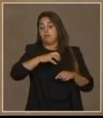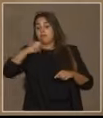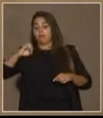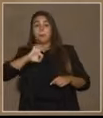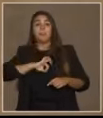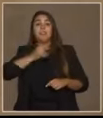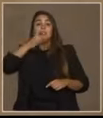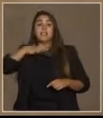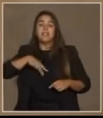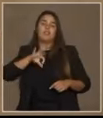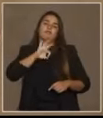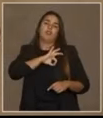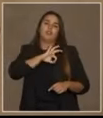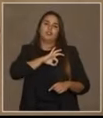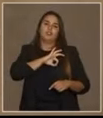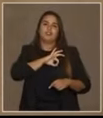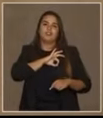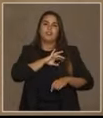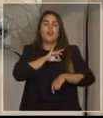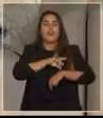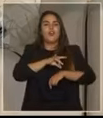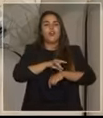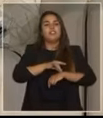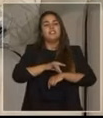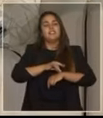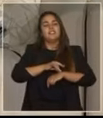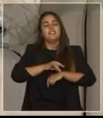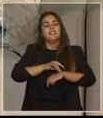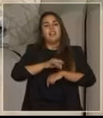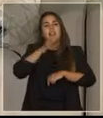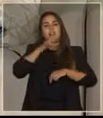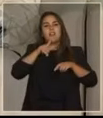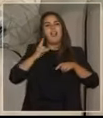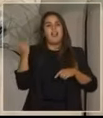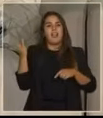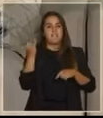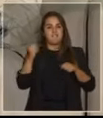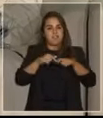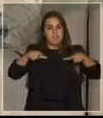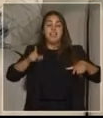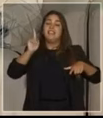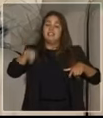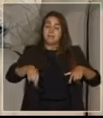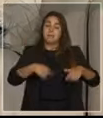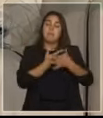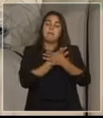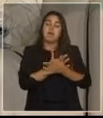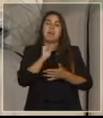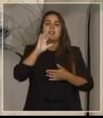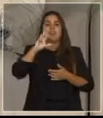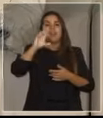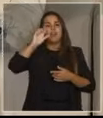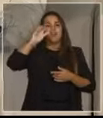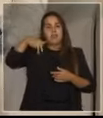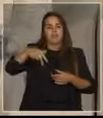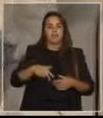el doctor José Manuel Bagace, jefe de servicio de oncohematología, y la señora Mari Carmen Monterde.